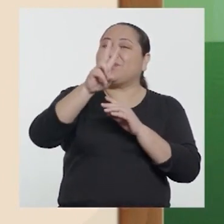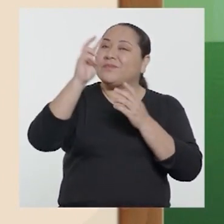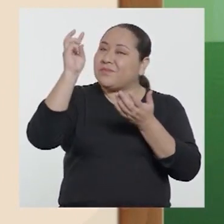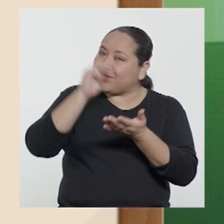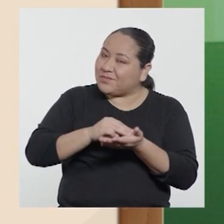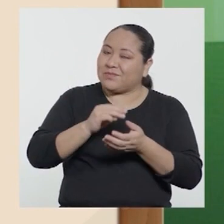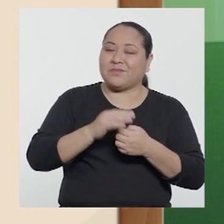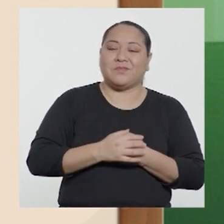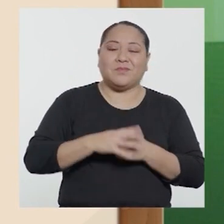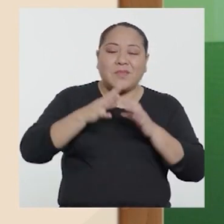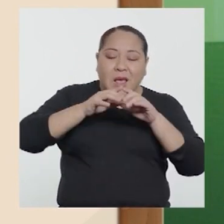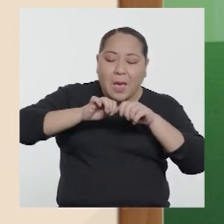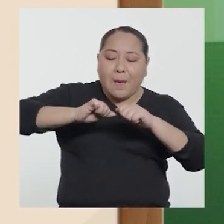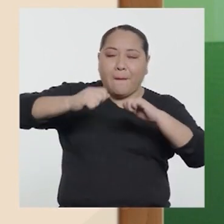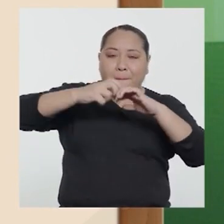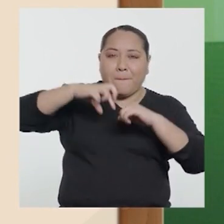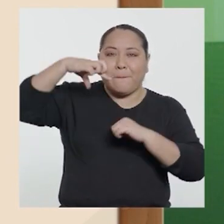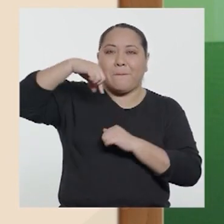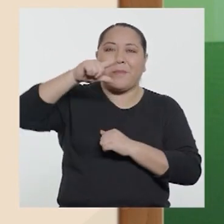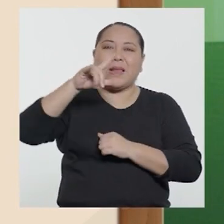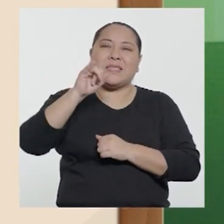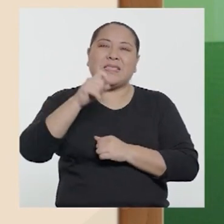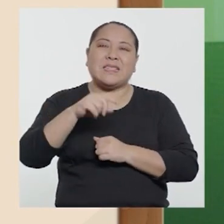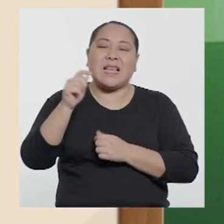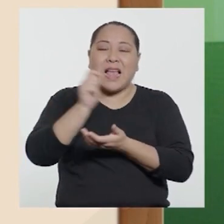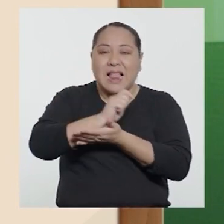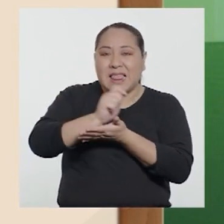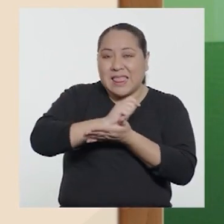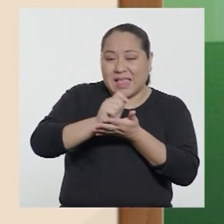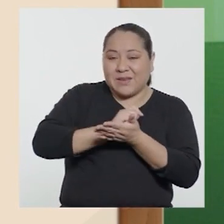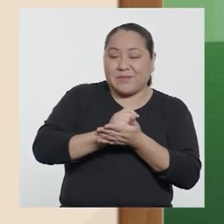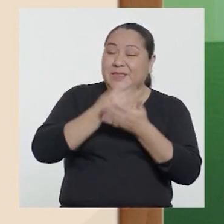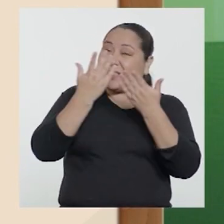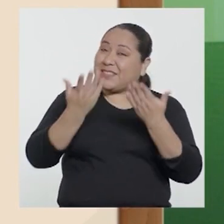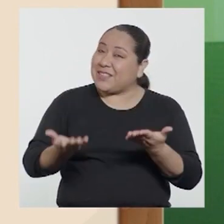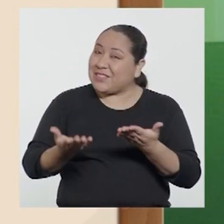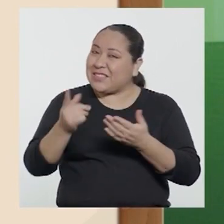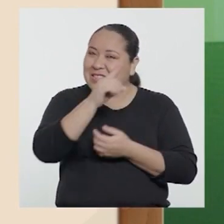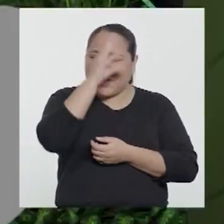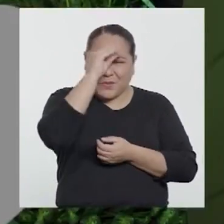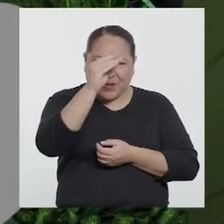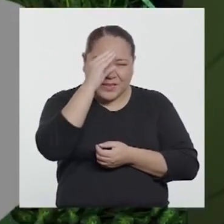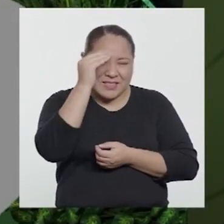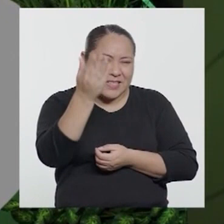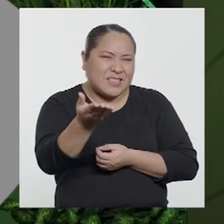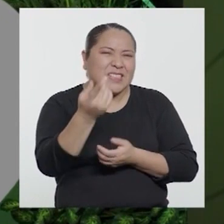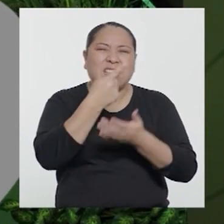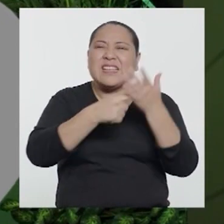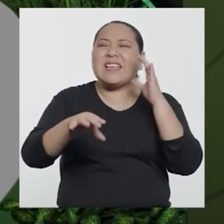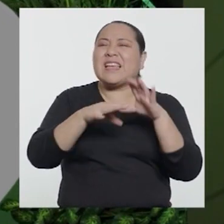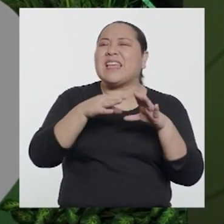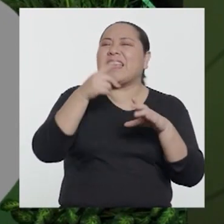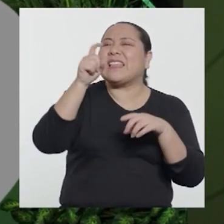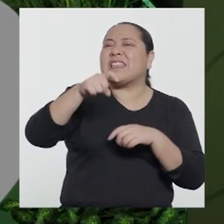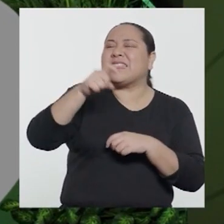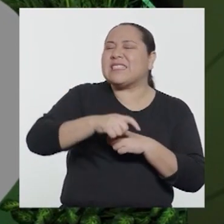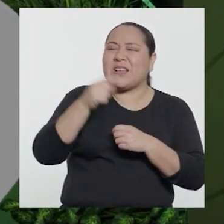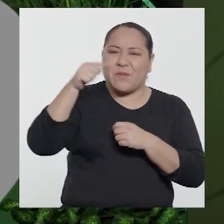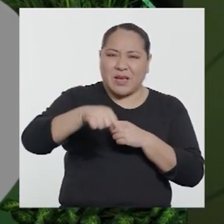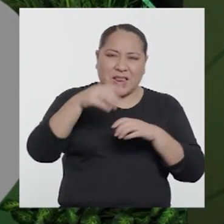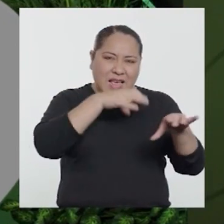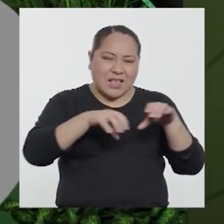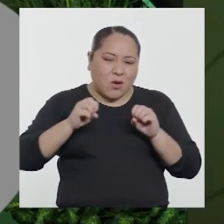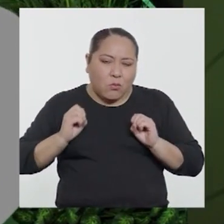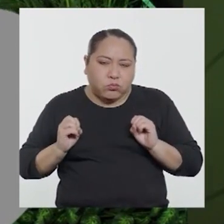más. Plastilina y lápiz. Entonces, chicas y chicos, ¿qué vamos a necesitar para hacer